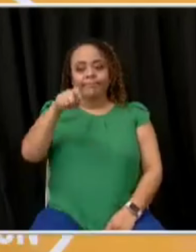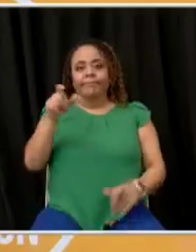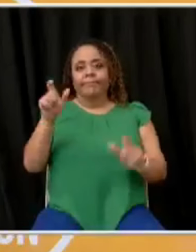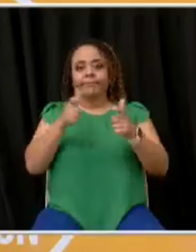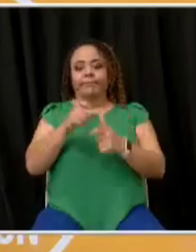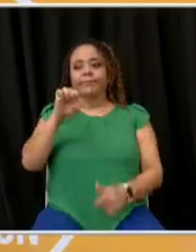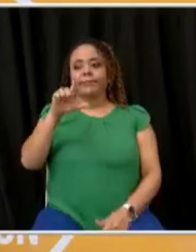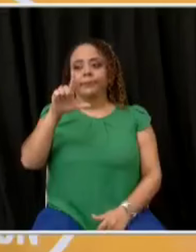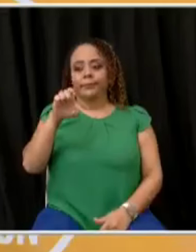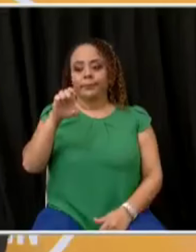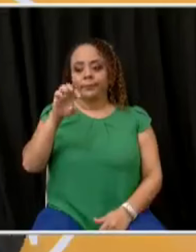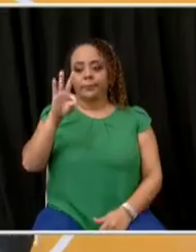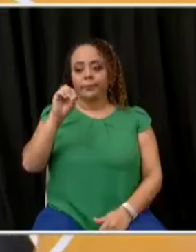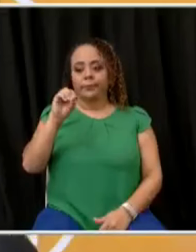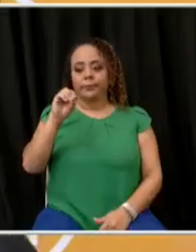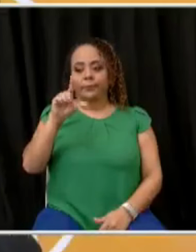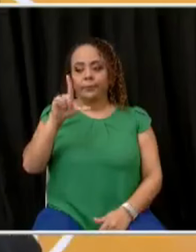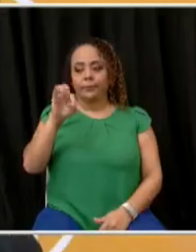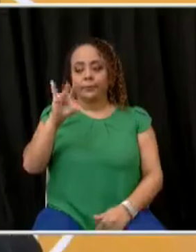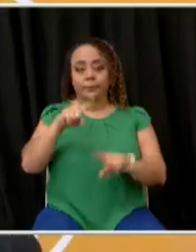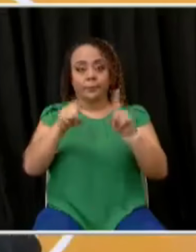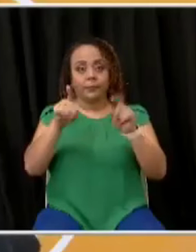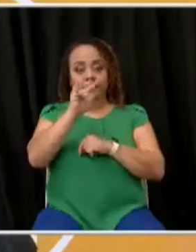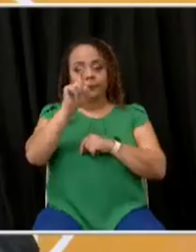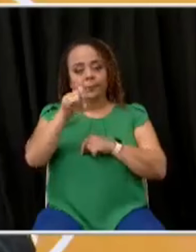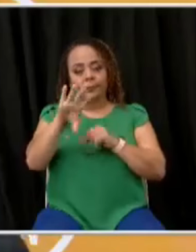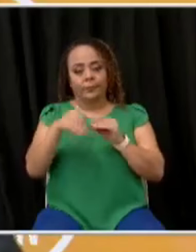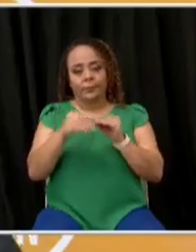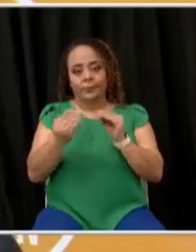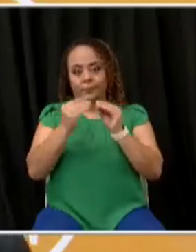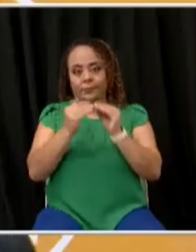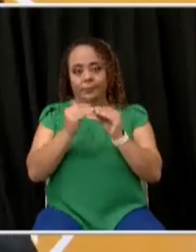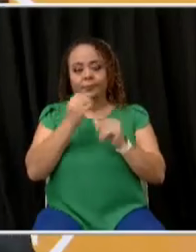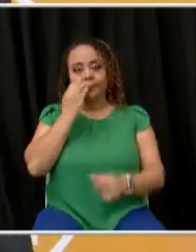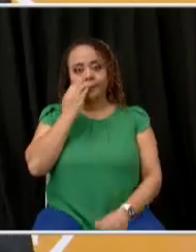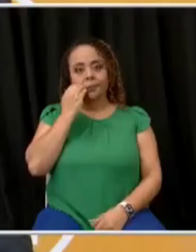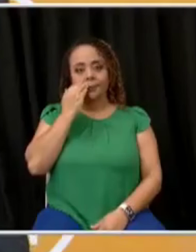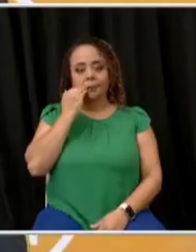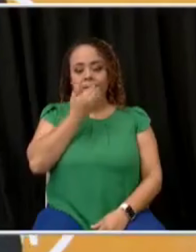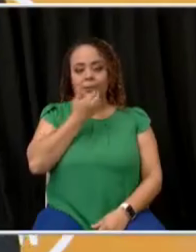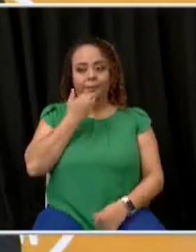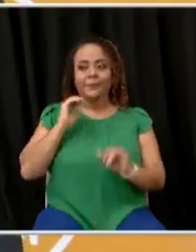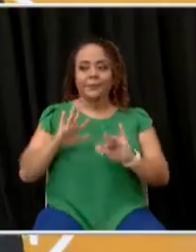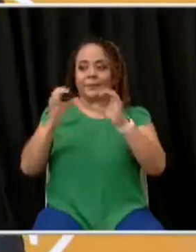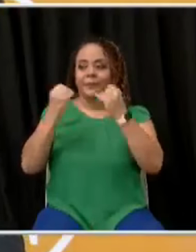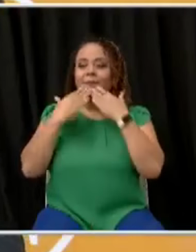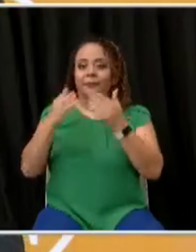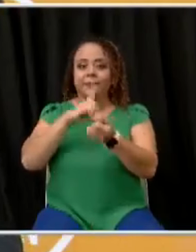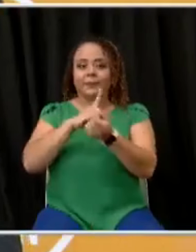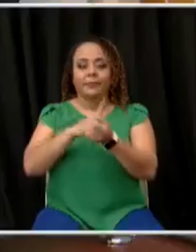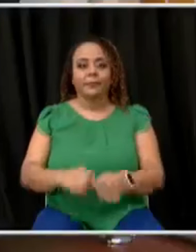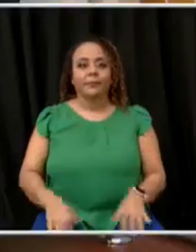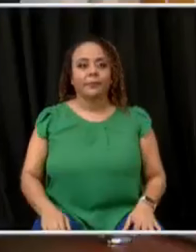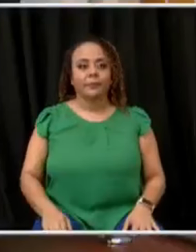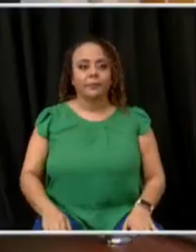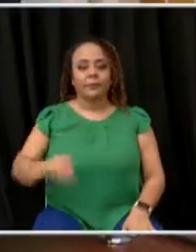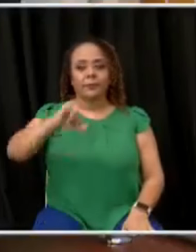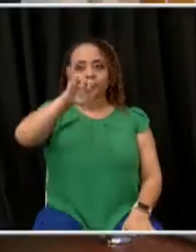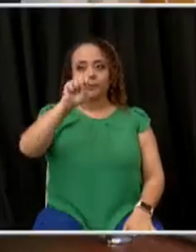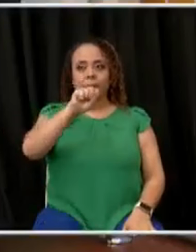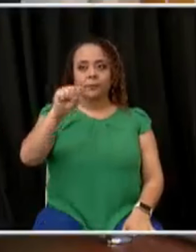electrolitos van a ser diferentes y esa persona va a necesitar suplementarlas diferentemente. Ok, excelente. Muchas gracias, doctor. Jesse